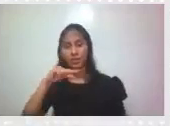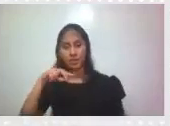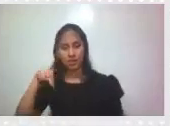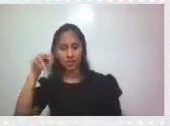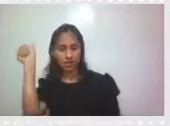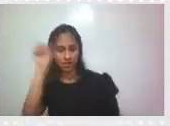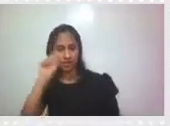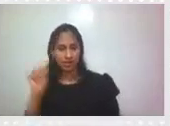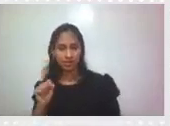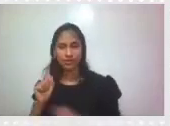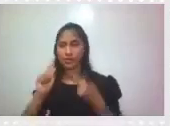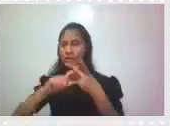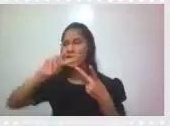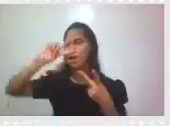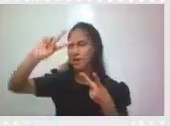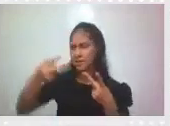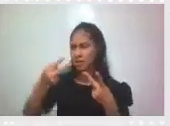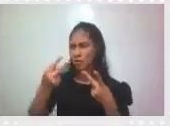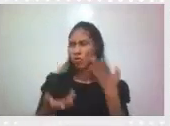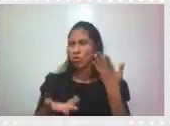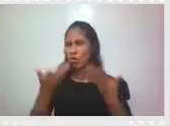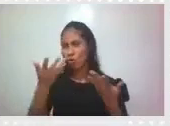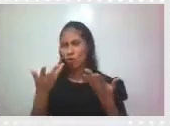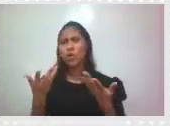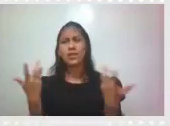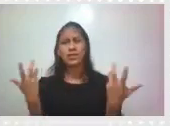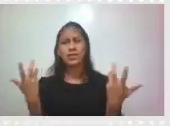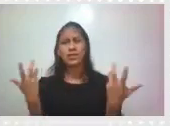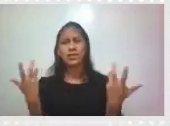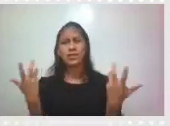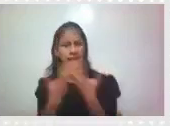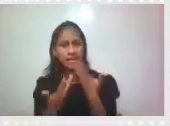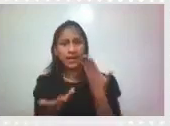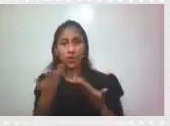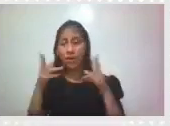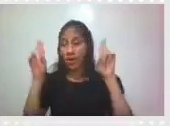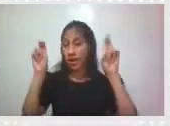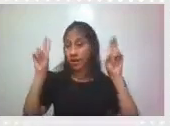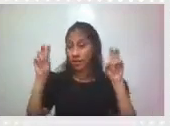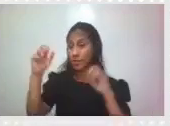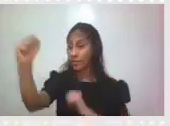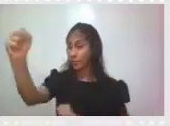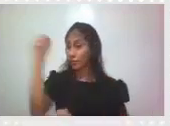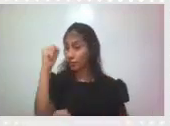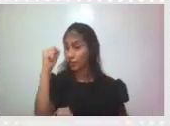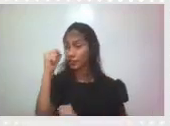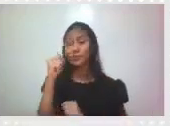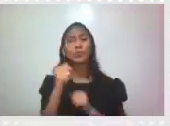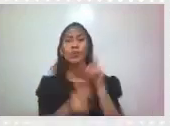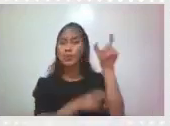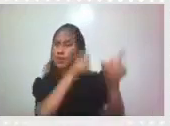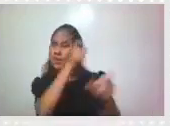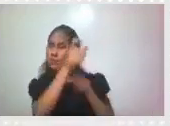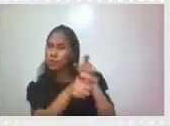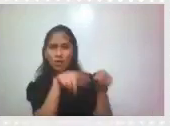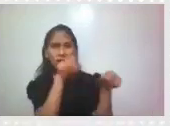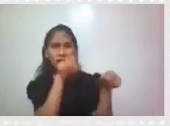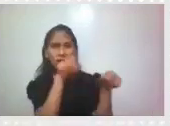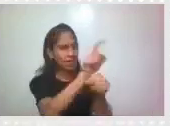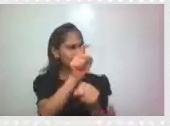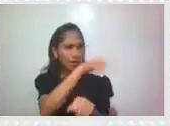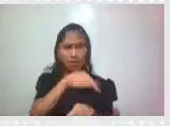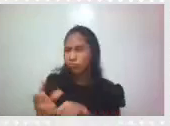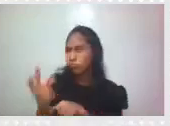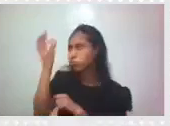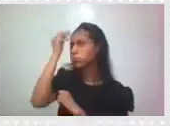nacionales. El segundo, que está relacionado al tema de fortalecimiento de capacidades, donde tenemos el aula intercultural.